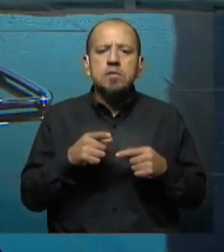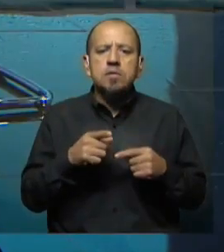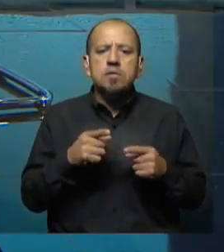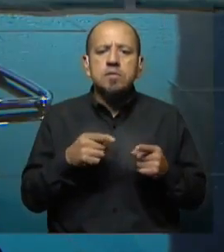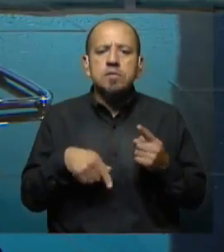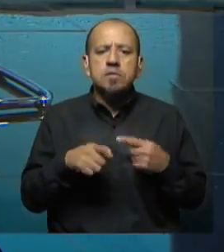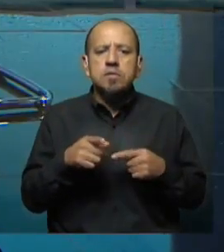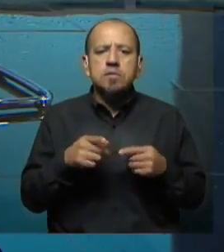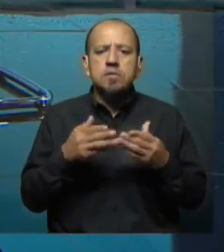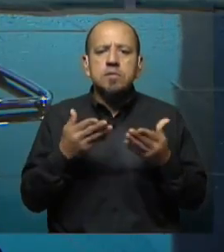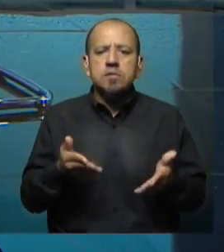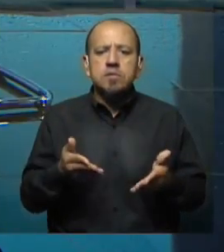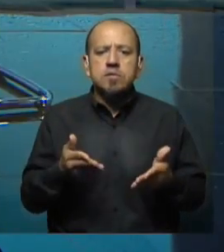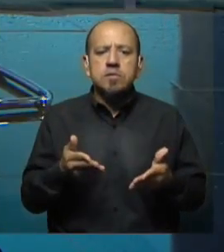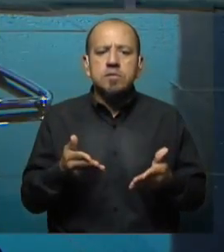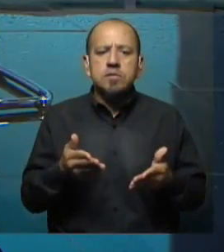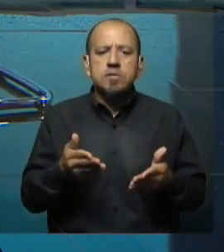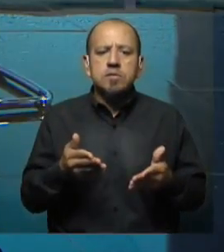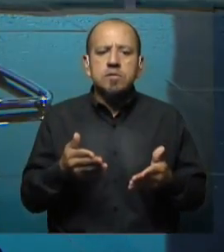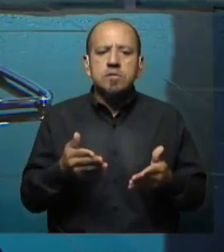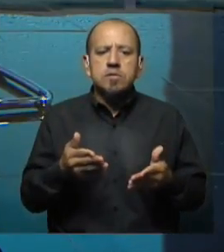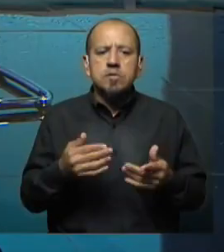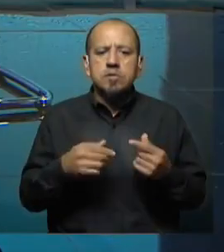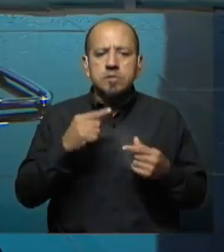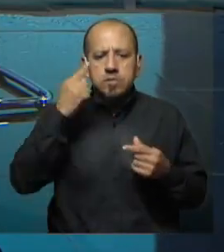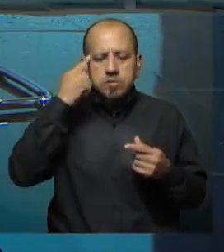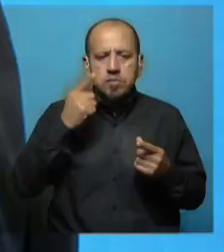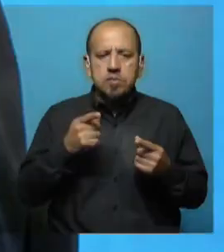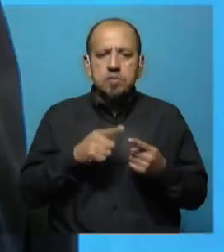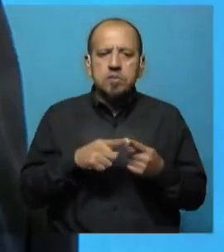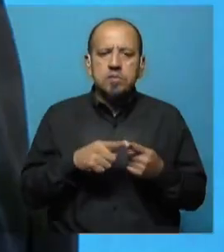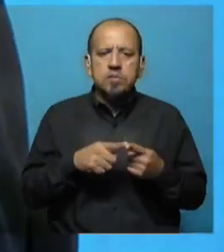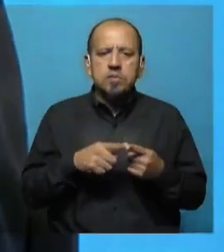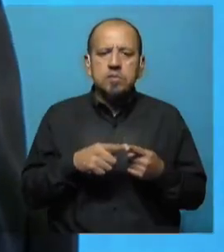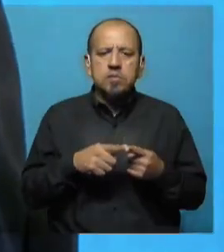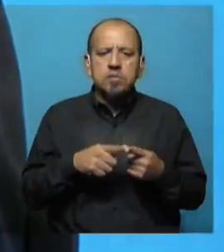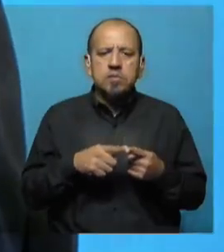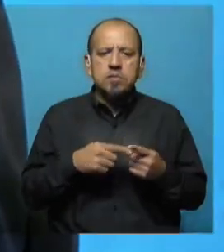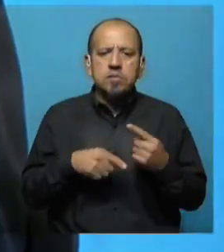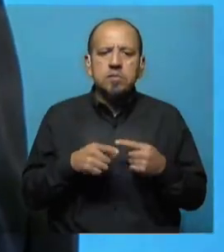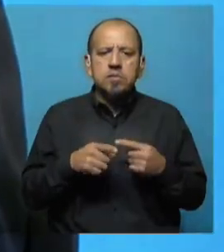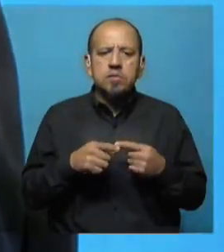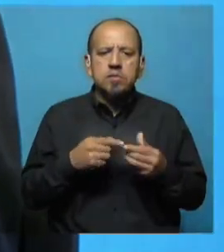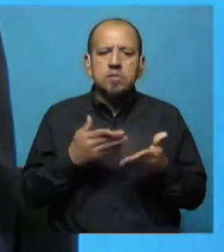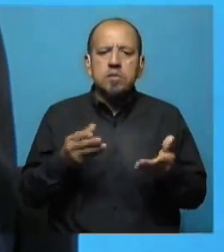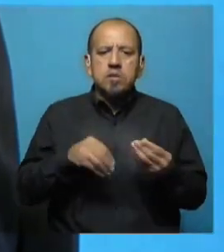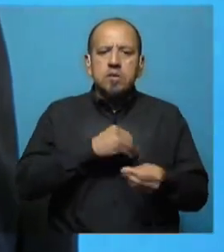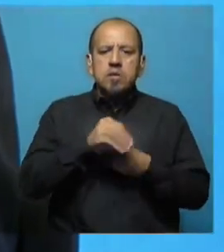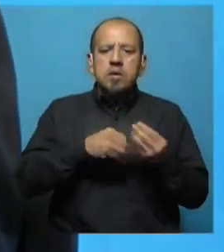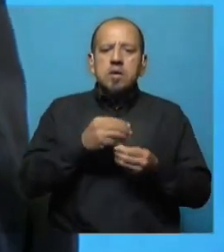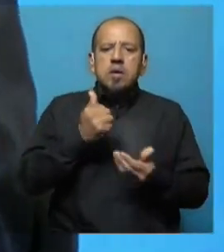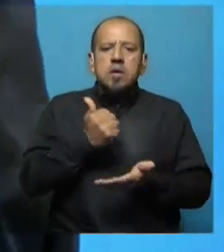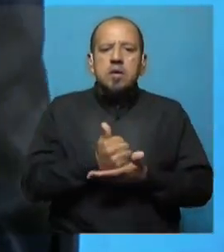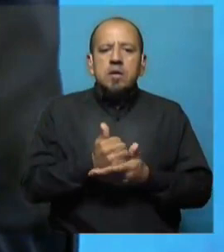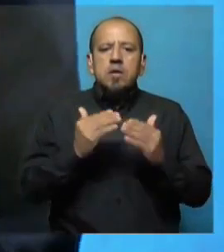y particularmente tomaron tomaste decisiones este justamente en pro de la de la familia y estar en tu casa